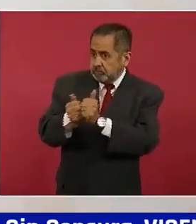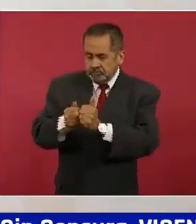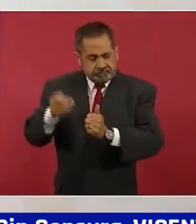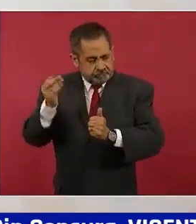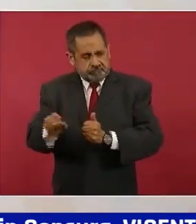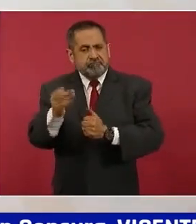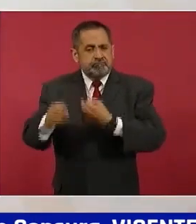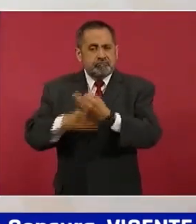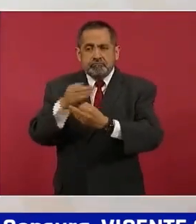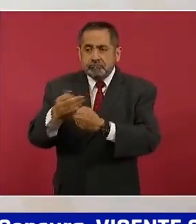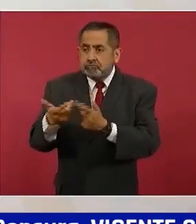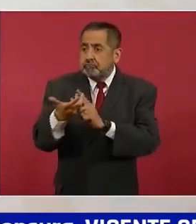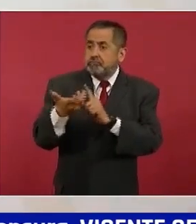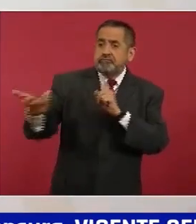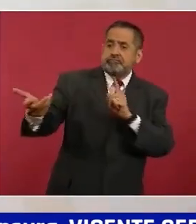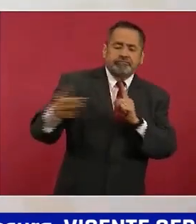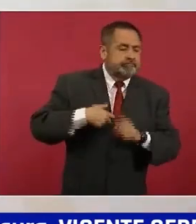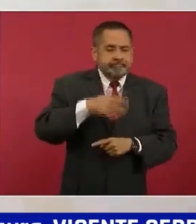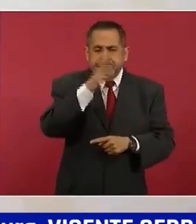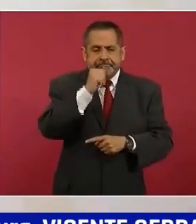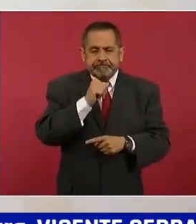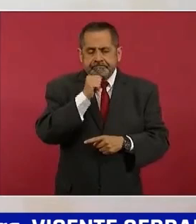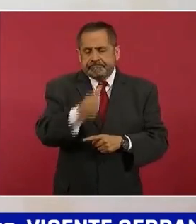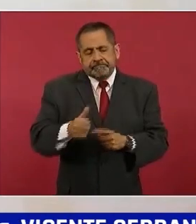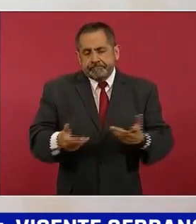No puede ser que alguien